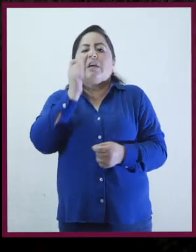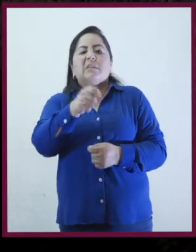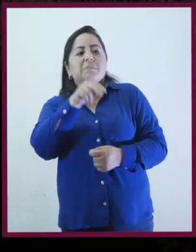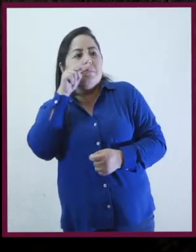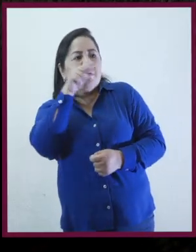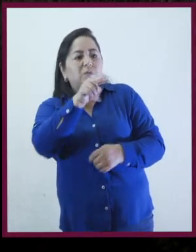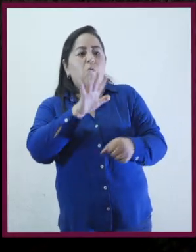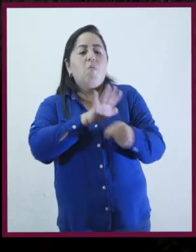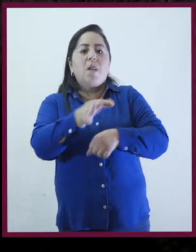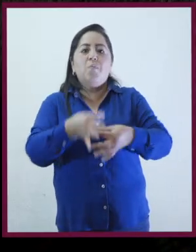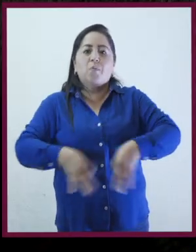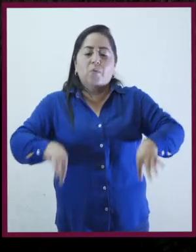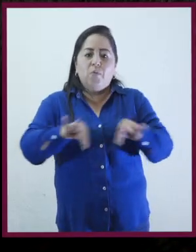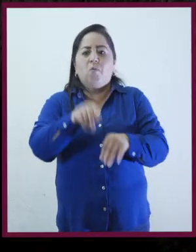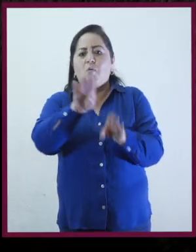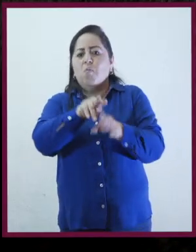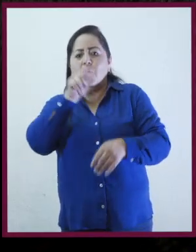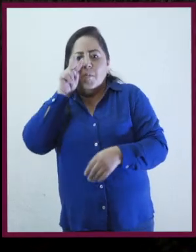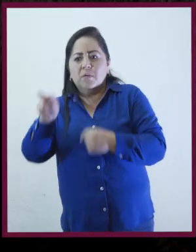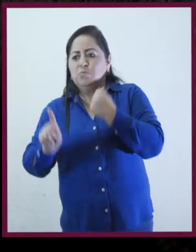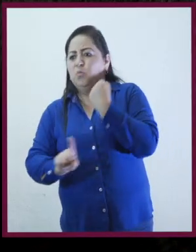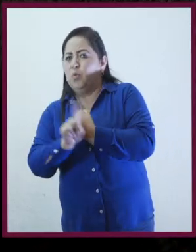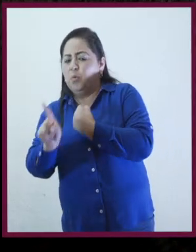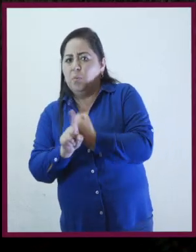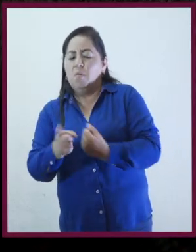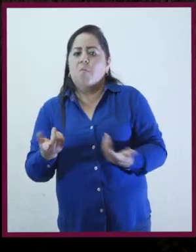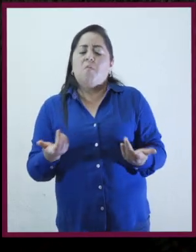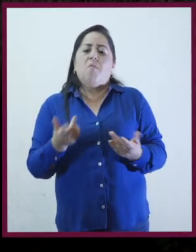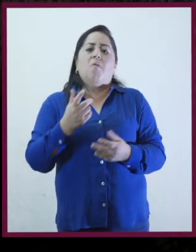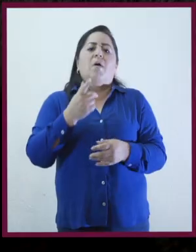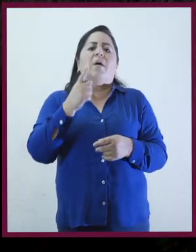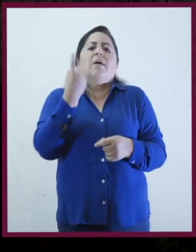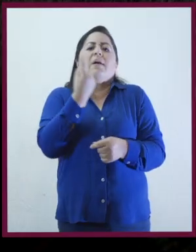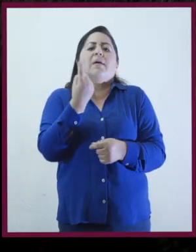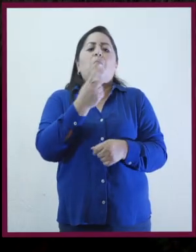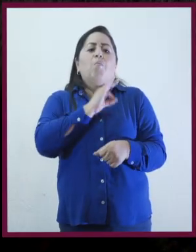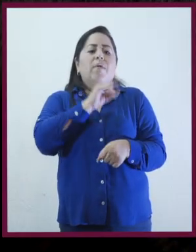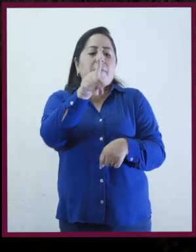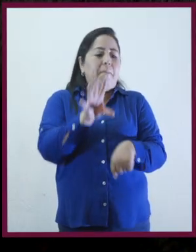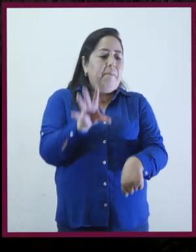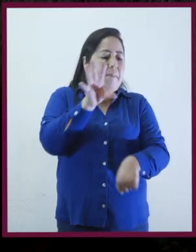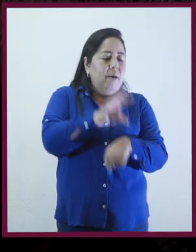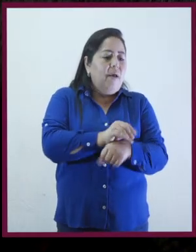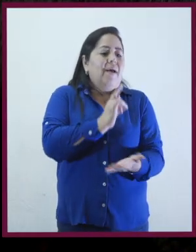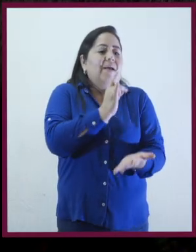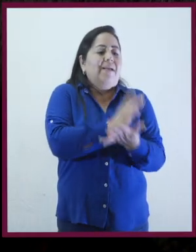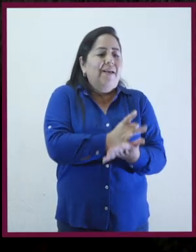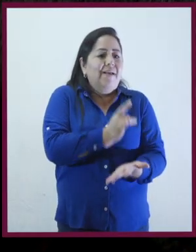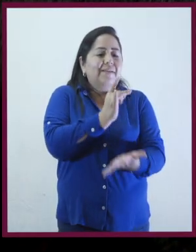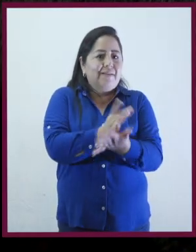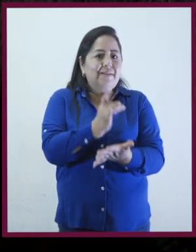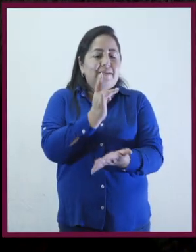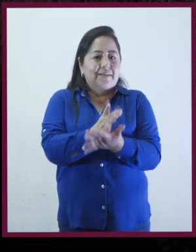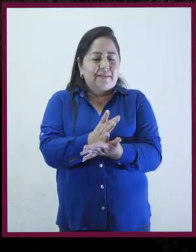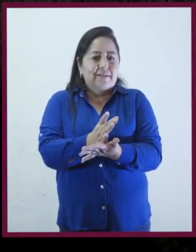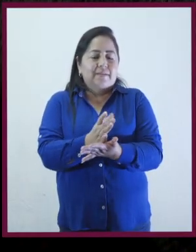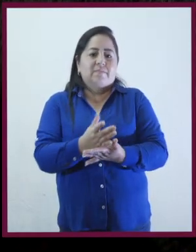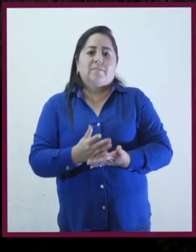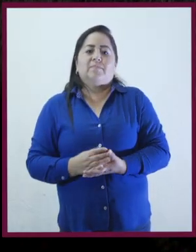ves como importante, qué es lo que ves como problemático, que te va a permitir identificar